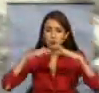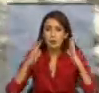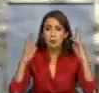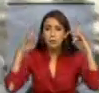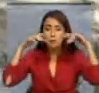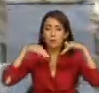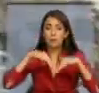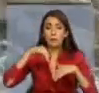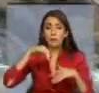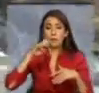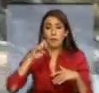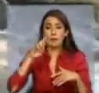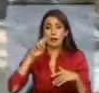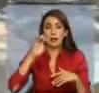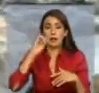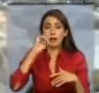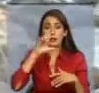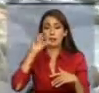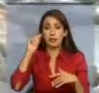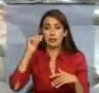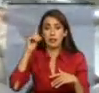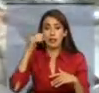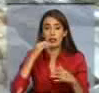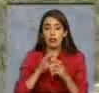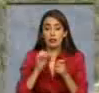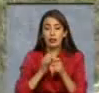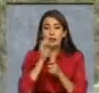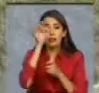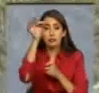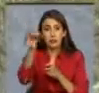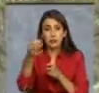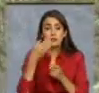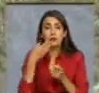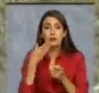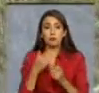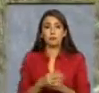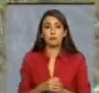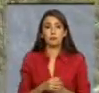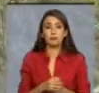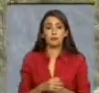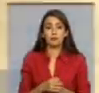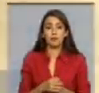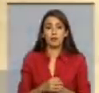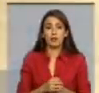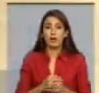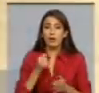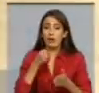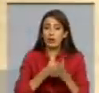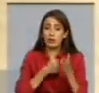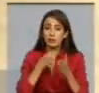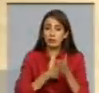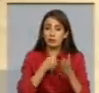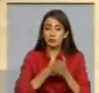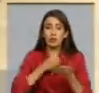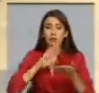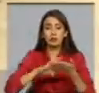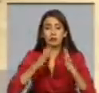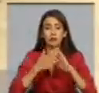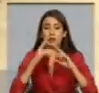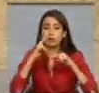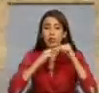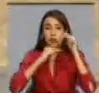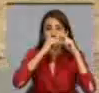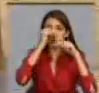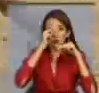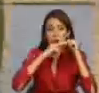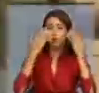que se encuentran en medio de la montaña a unos 10 minutos de camino desde el pueblo. El esfuerzo de la comunidad ha estado en la construcción de un pequeño paradero